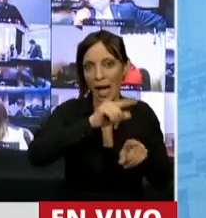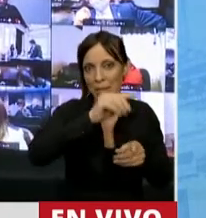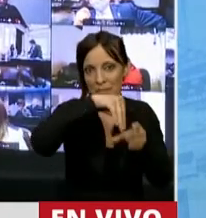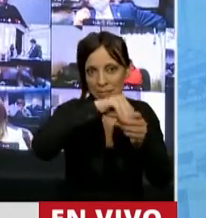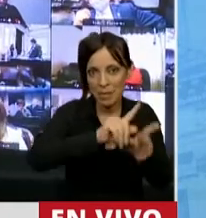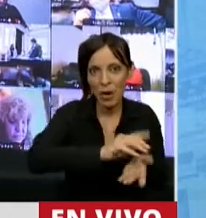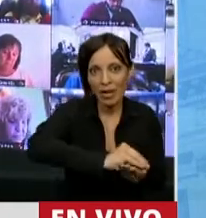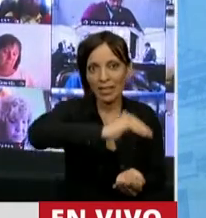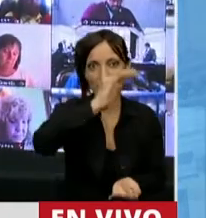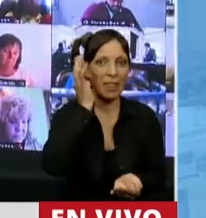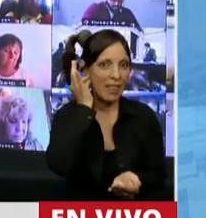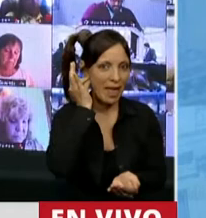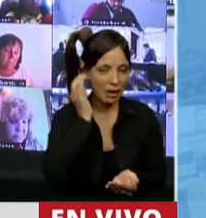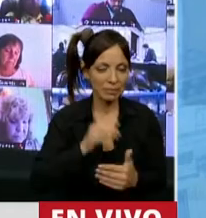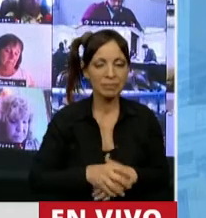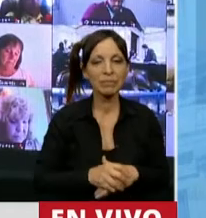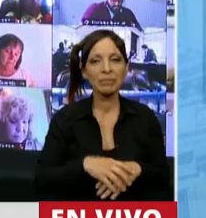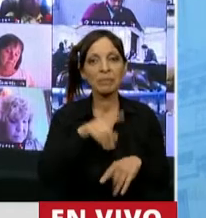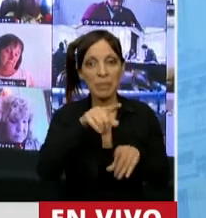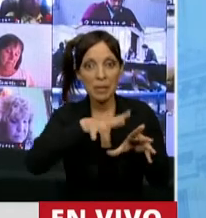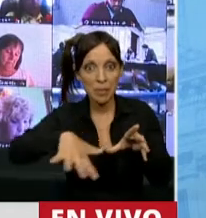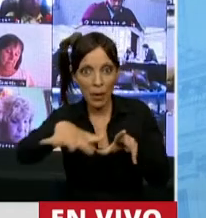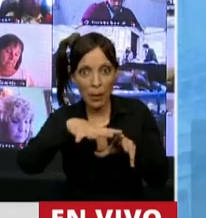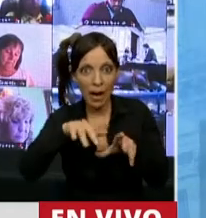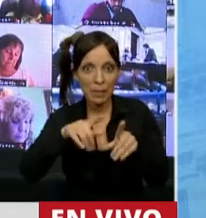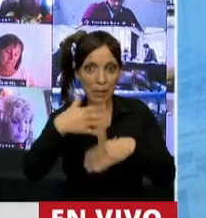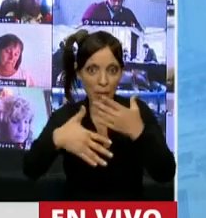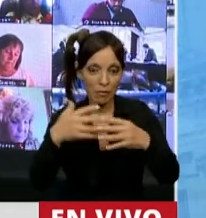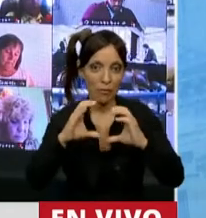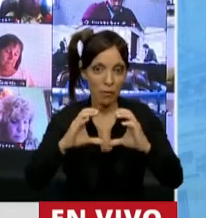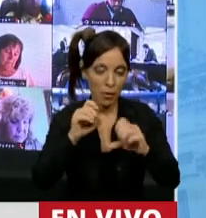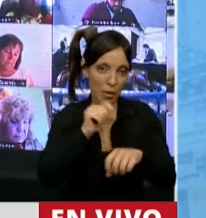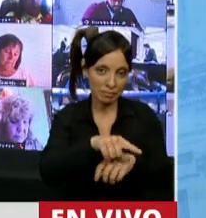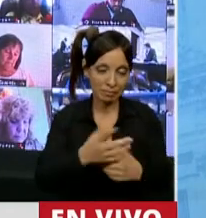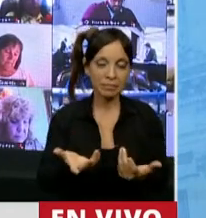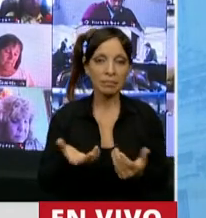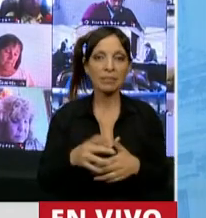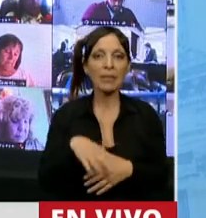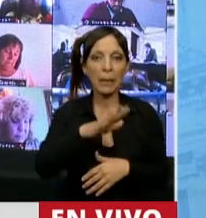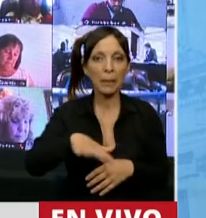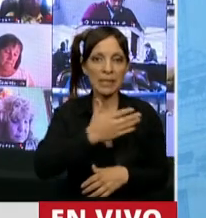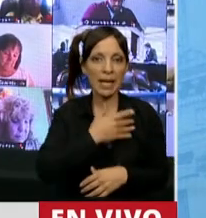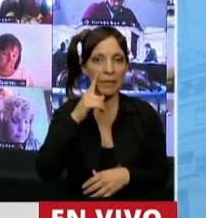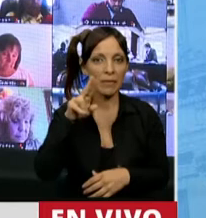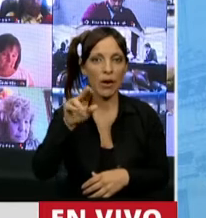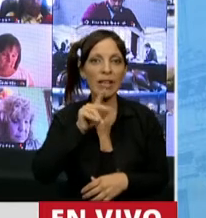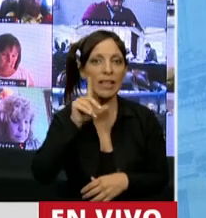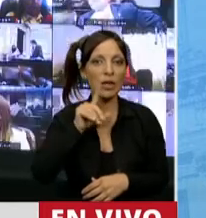infancia Diego, donde jugaba al fútbol en Villa Fiorito. Y ahí nos quedamos